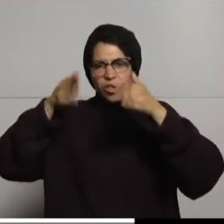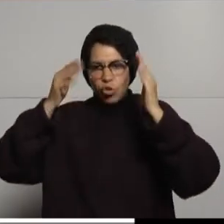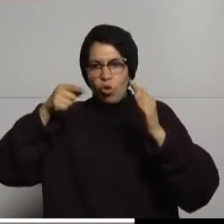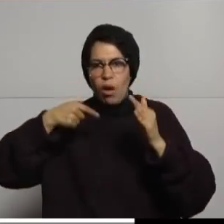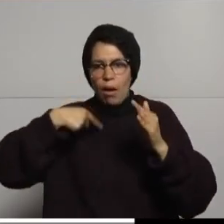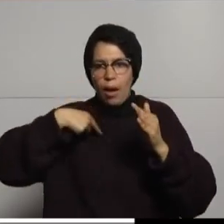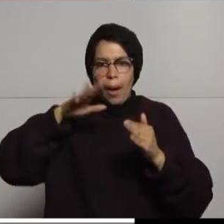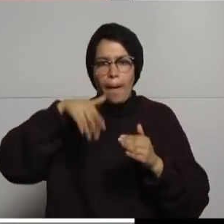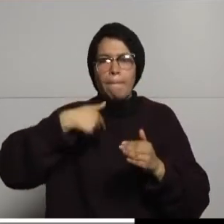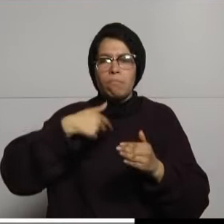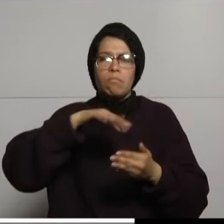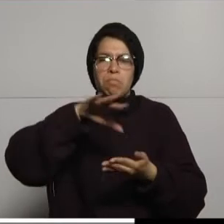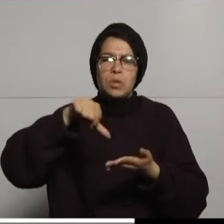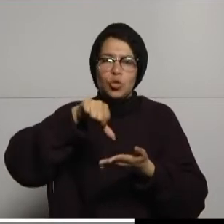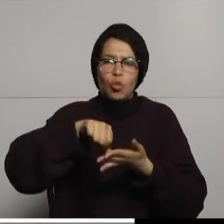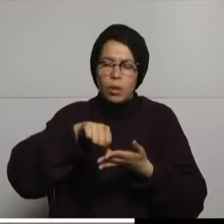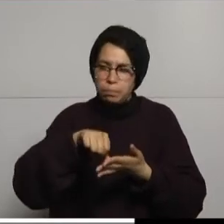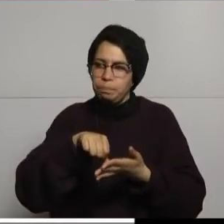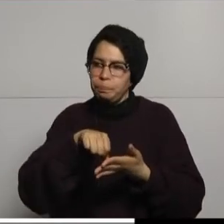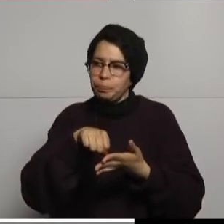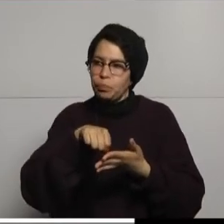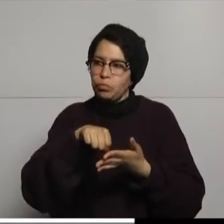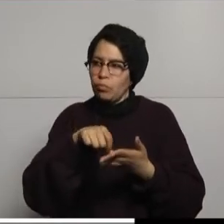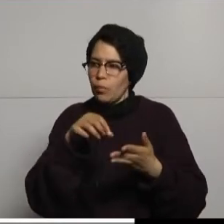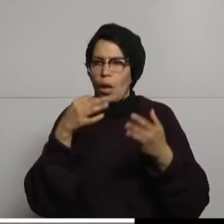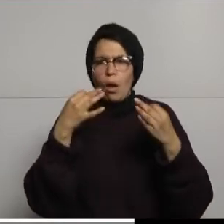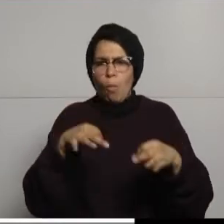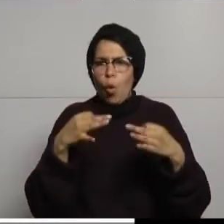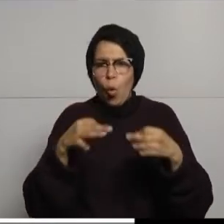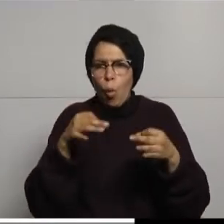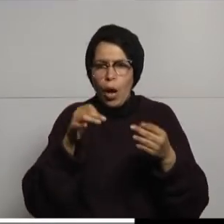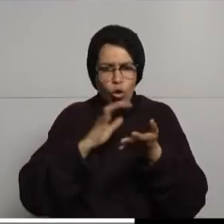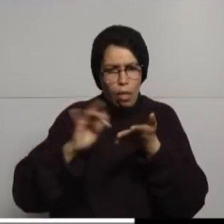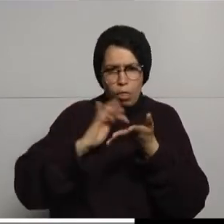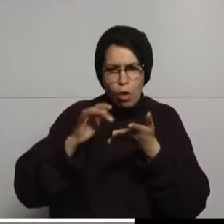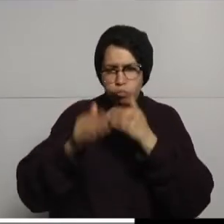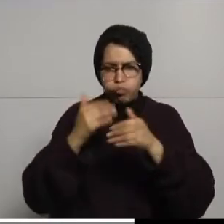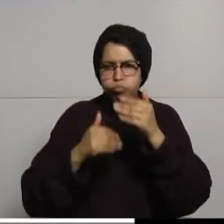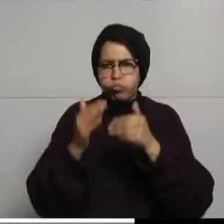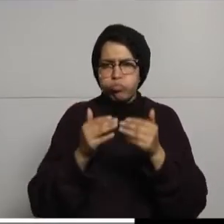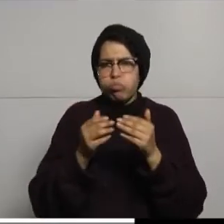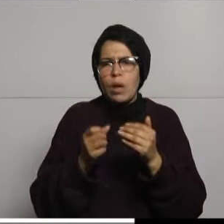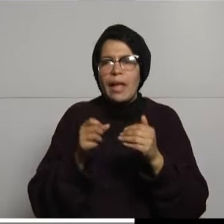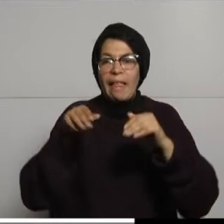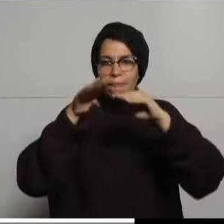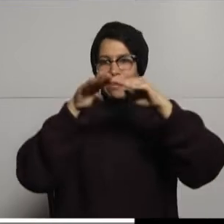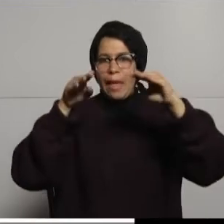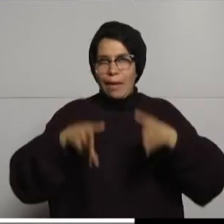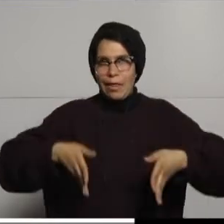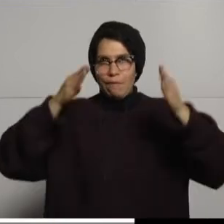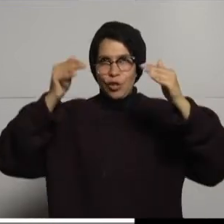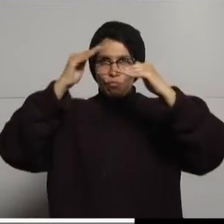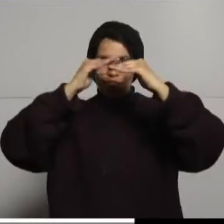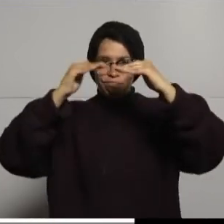han convertido en la protesta 2.0. Aislados pero no callados, la nueva banda de la terraza. Todo esto son